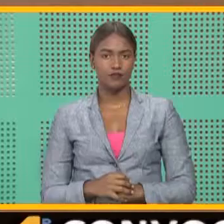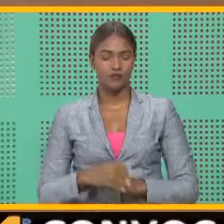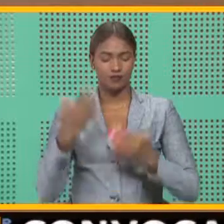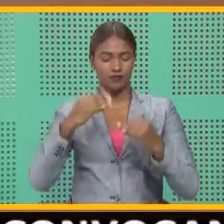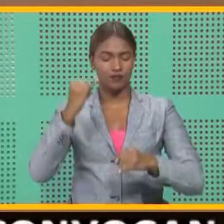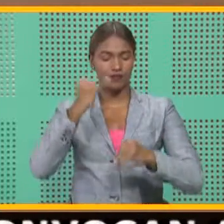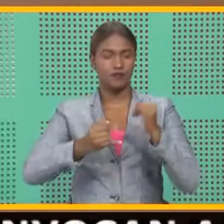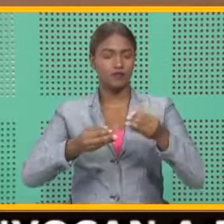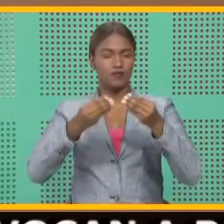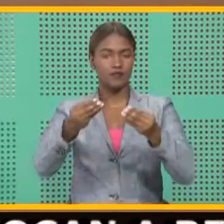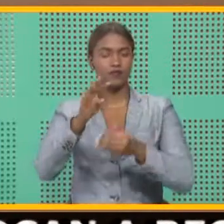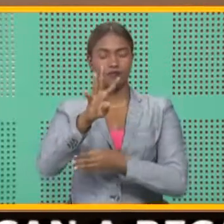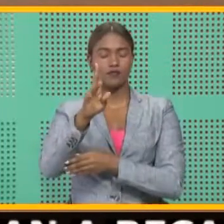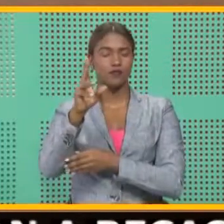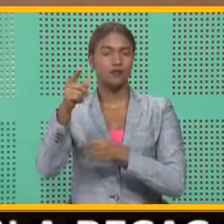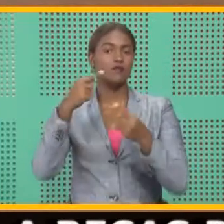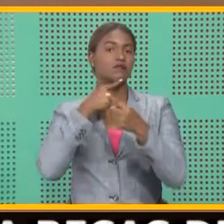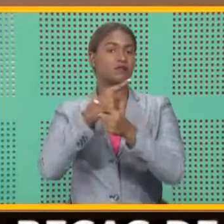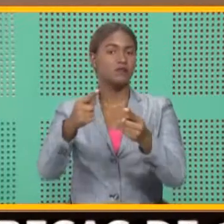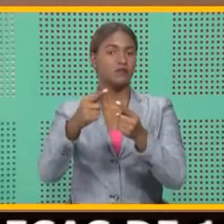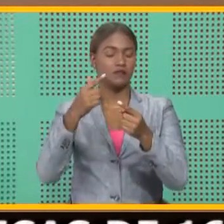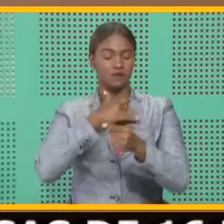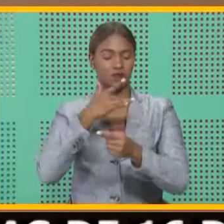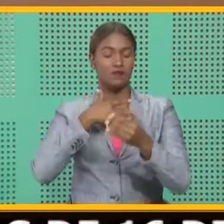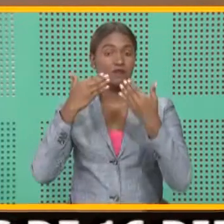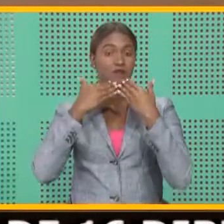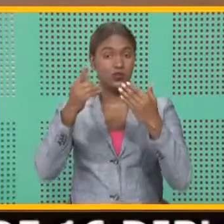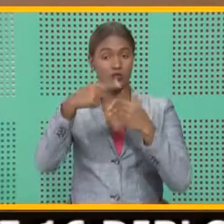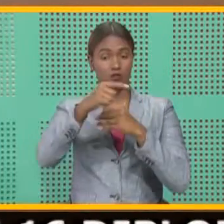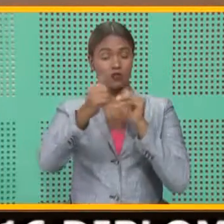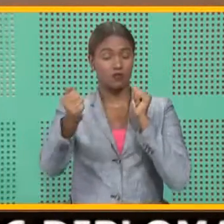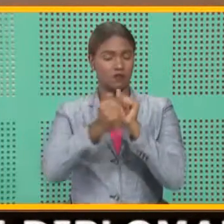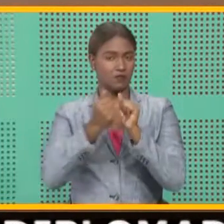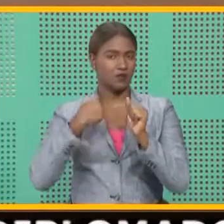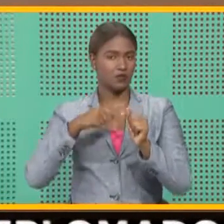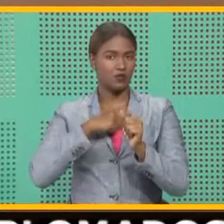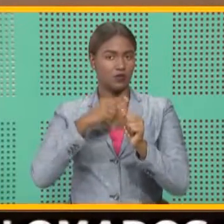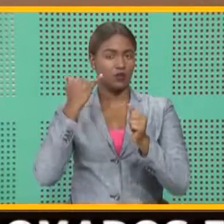Y así despedimos esta emisión de 4RD Noticias, agradecidos de tenerles